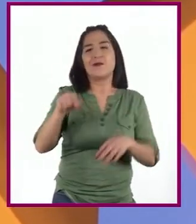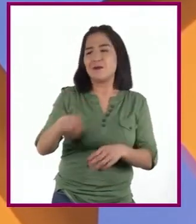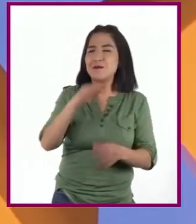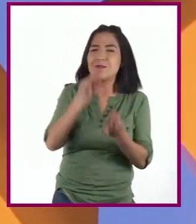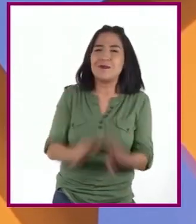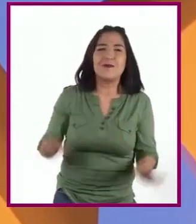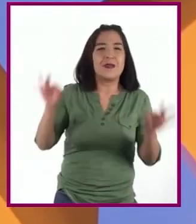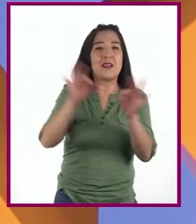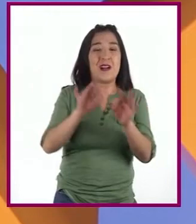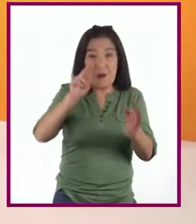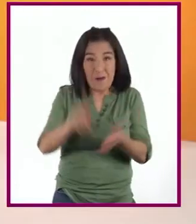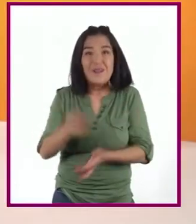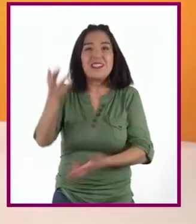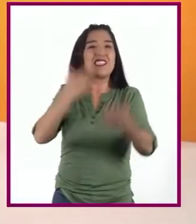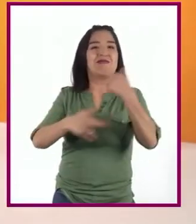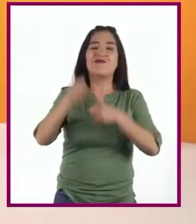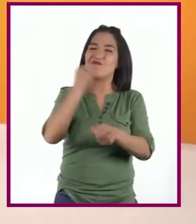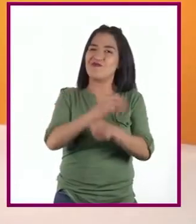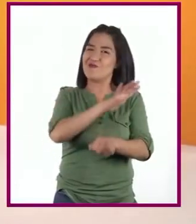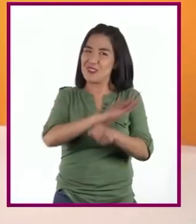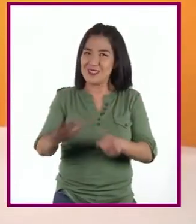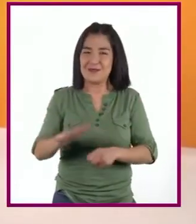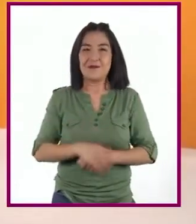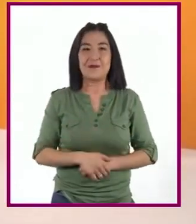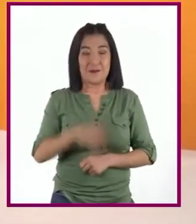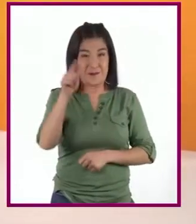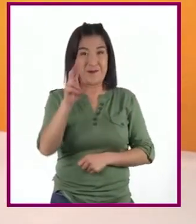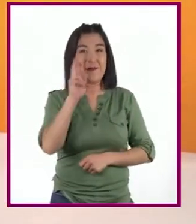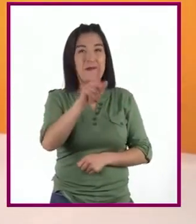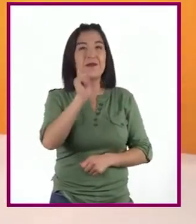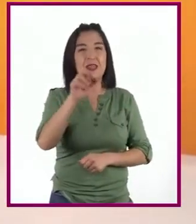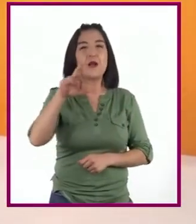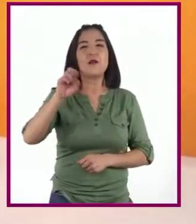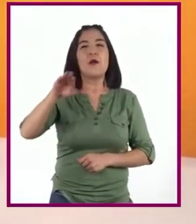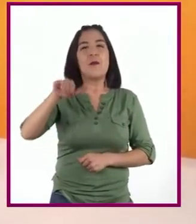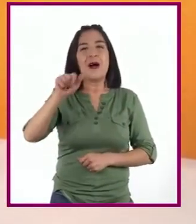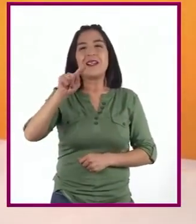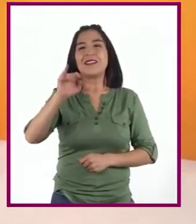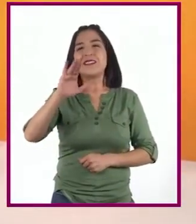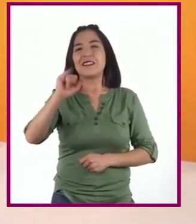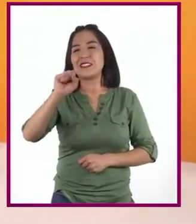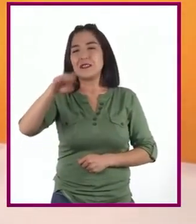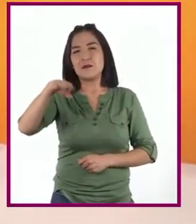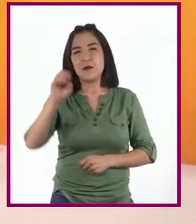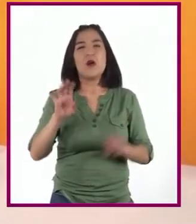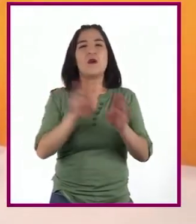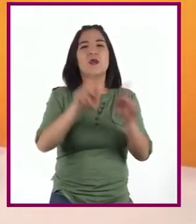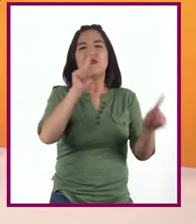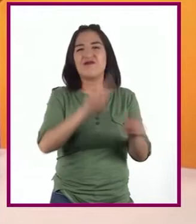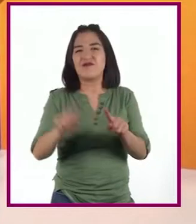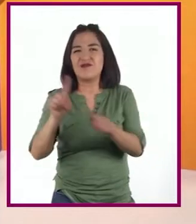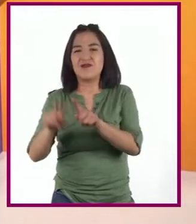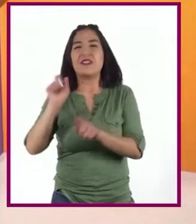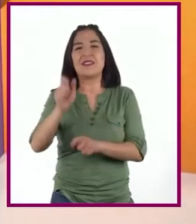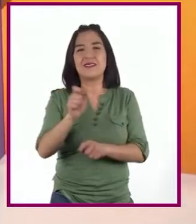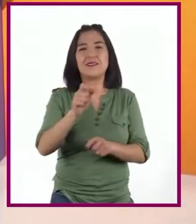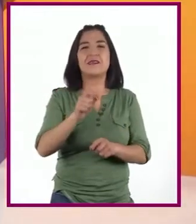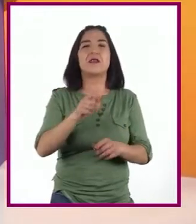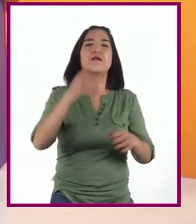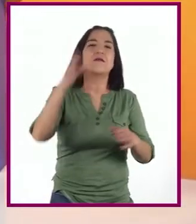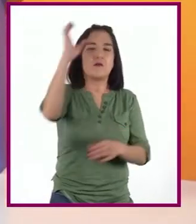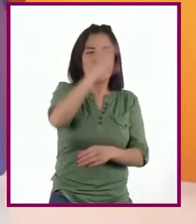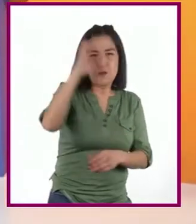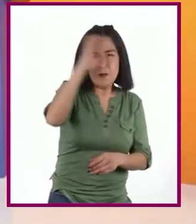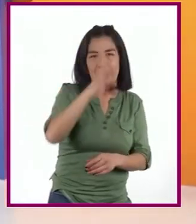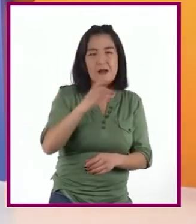era imposible volver. Como ven, el romanticismo responde a una serie de situaciones